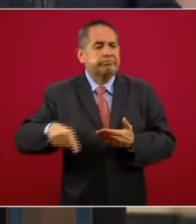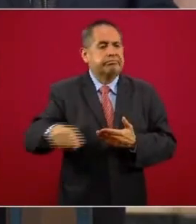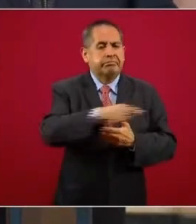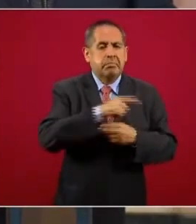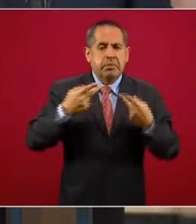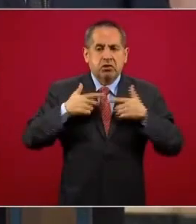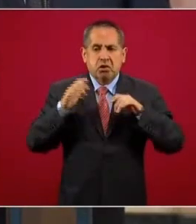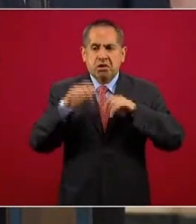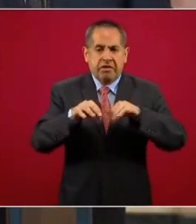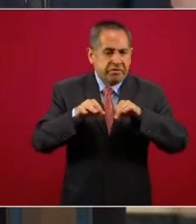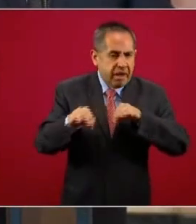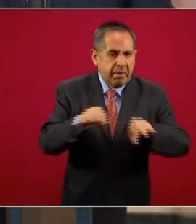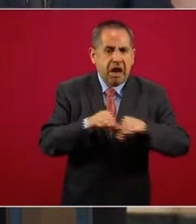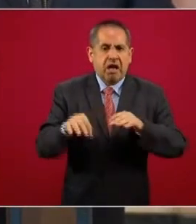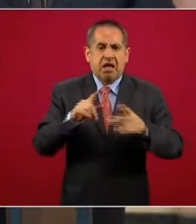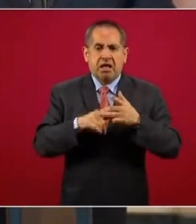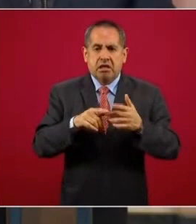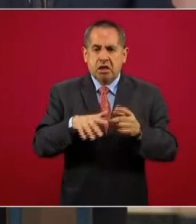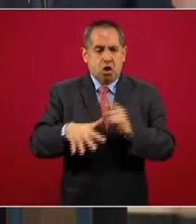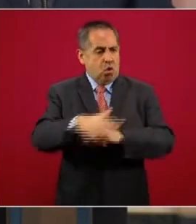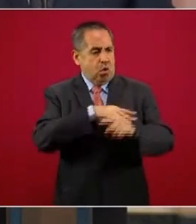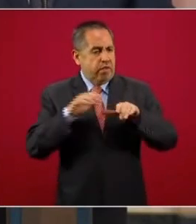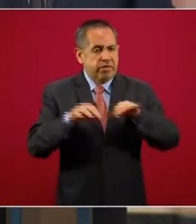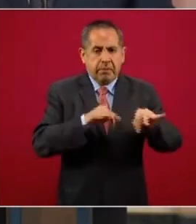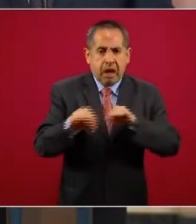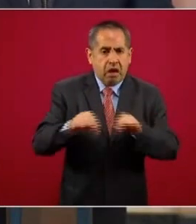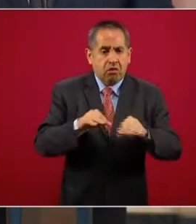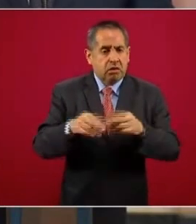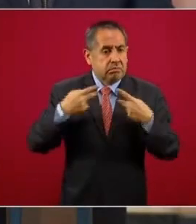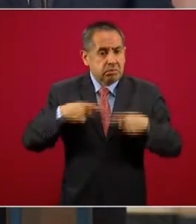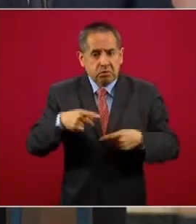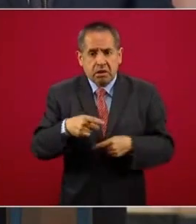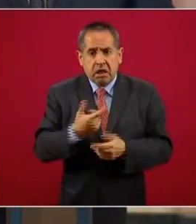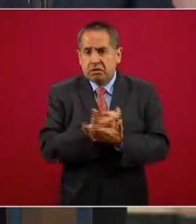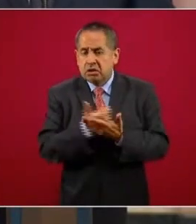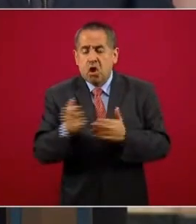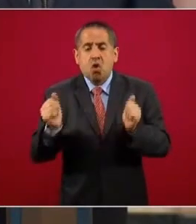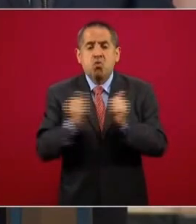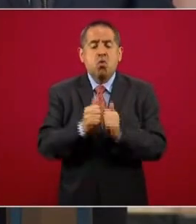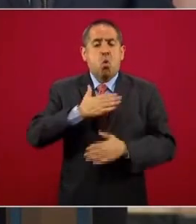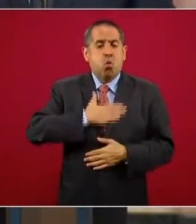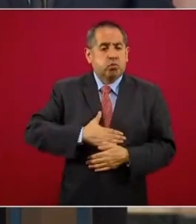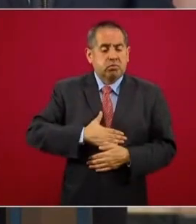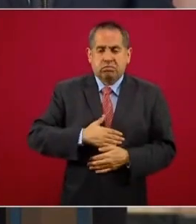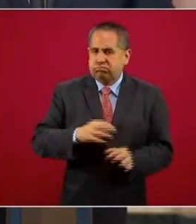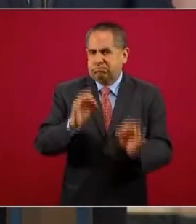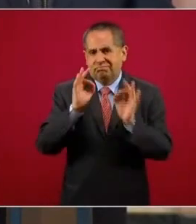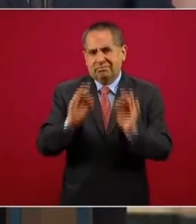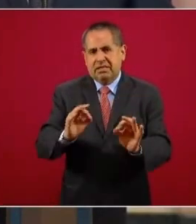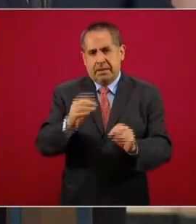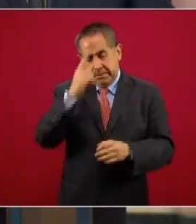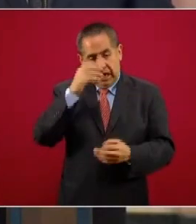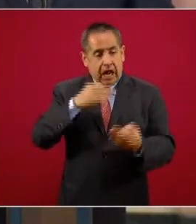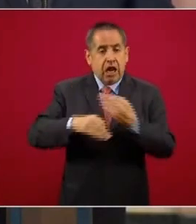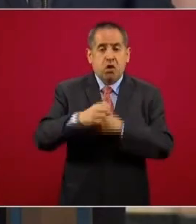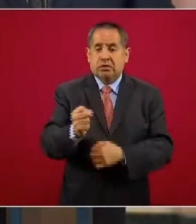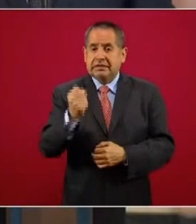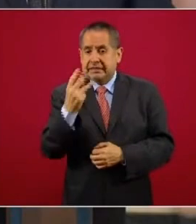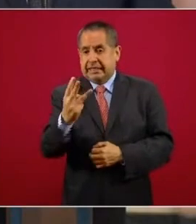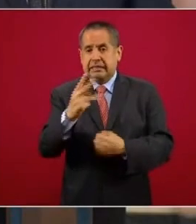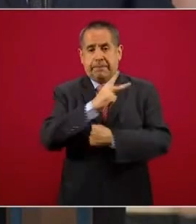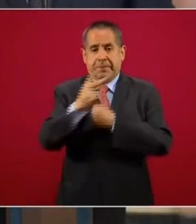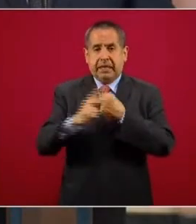condiciones laborales para los trabajadores de los tres